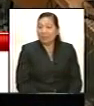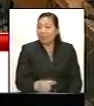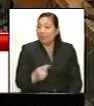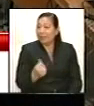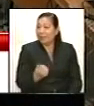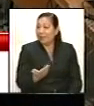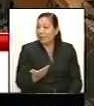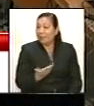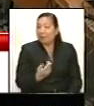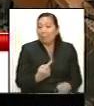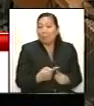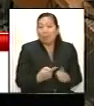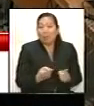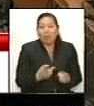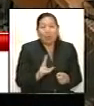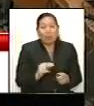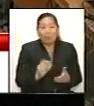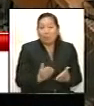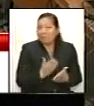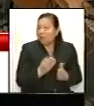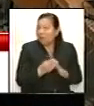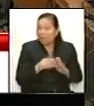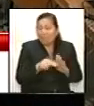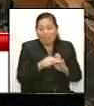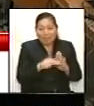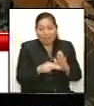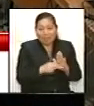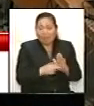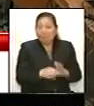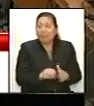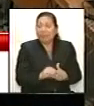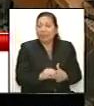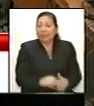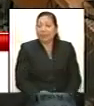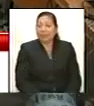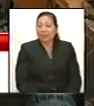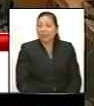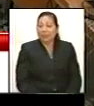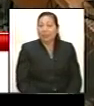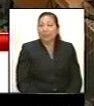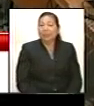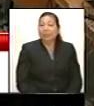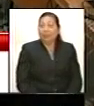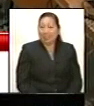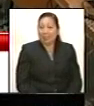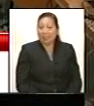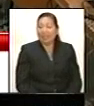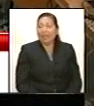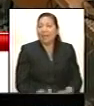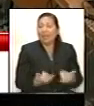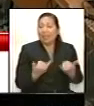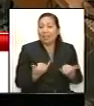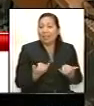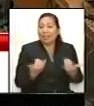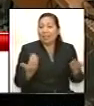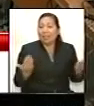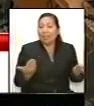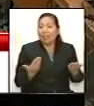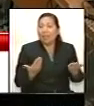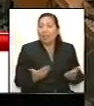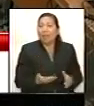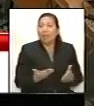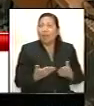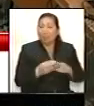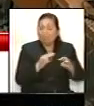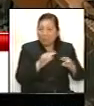rápidamente. Pero entonces, no es un problema de normas, sino de aplicación de las normas, de law enforcement. Y aquí es donde la Academia de